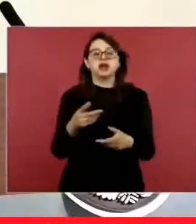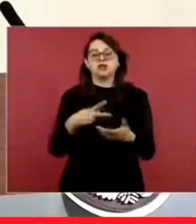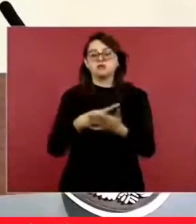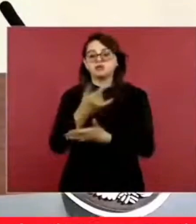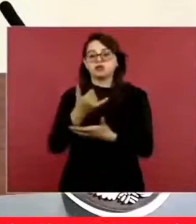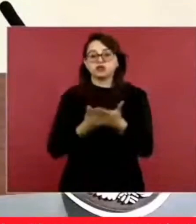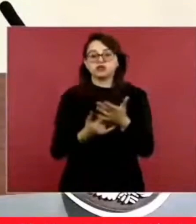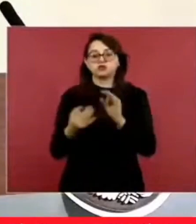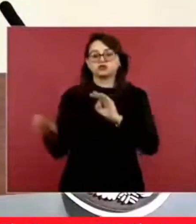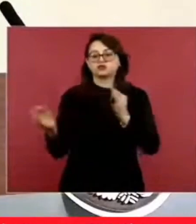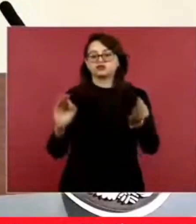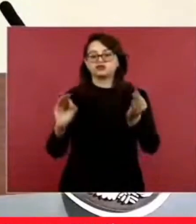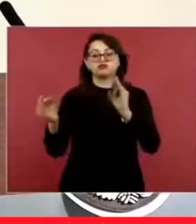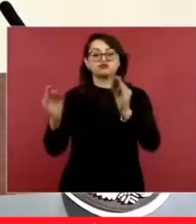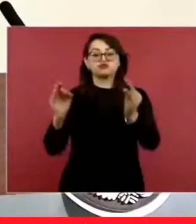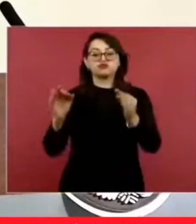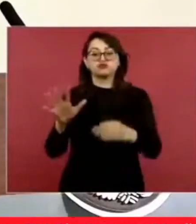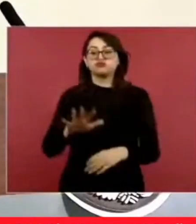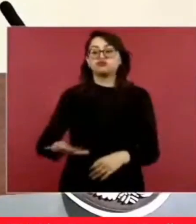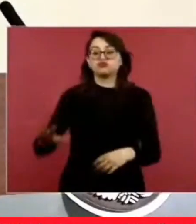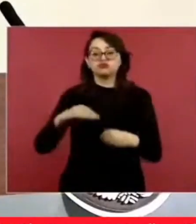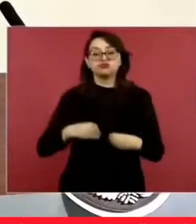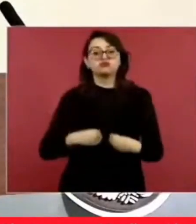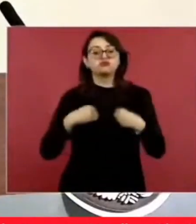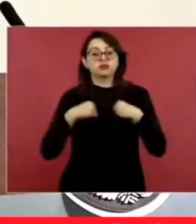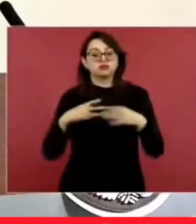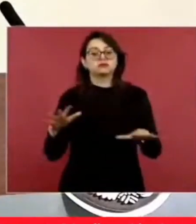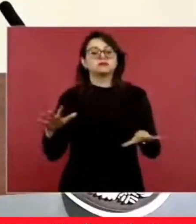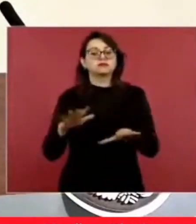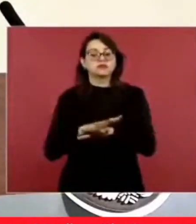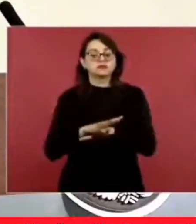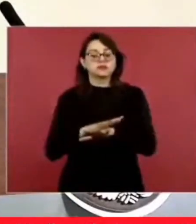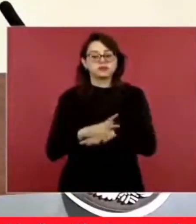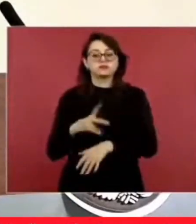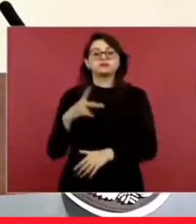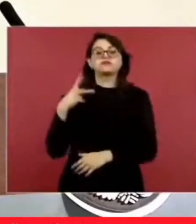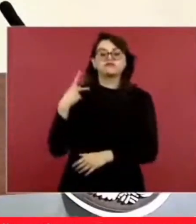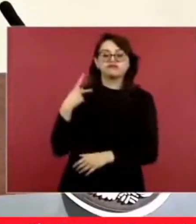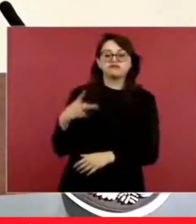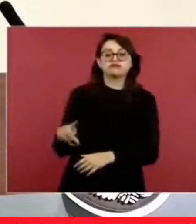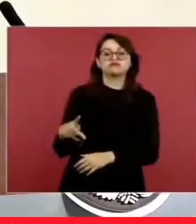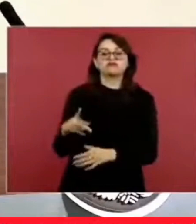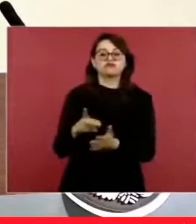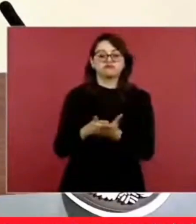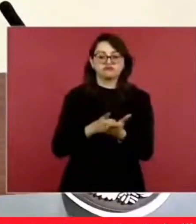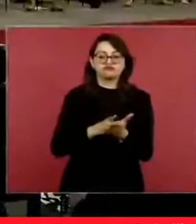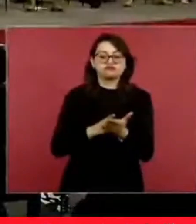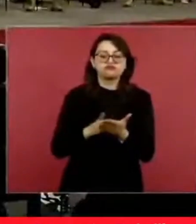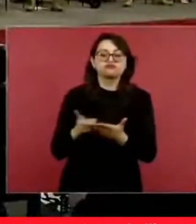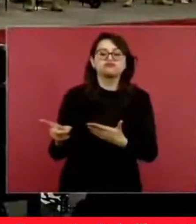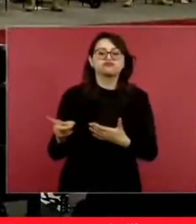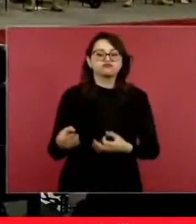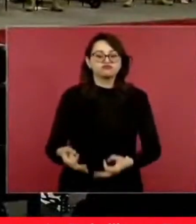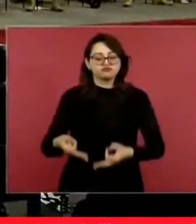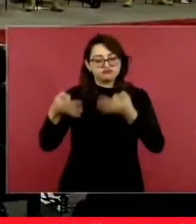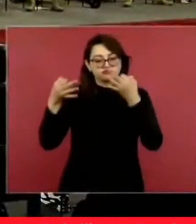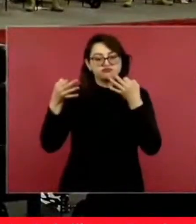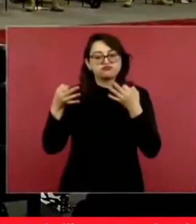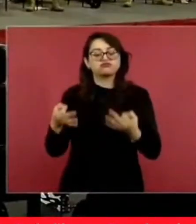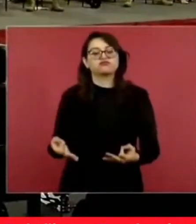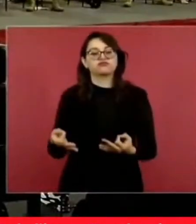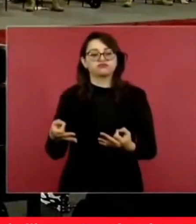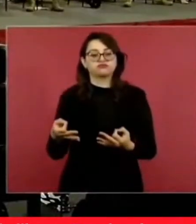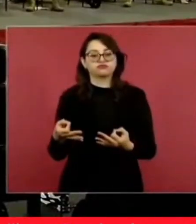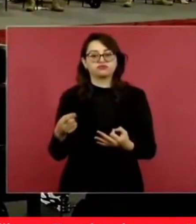estamos cambiando la vida de la gente y devolviéndole al pueblo sus legítimos derechos de bienestar con una